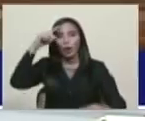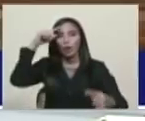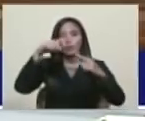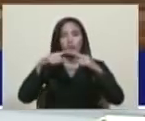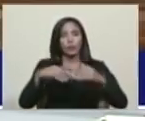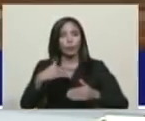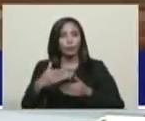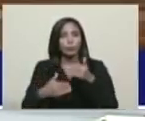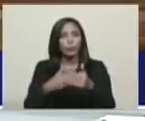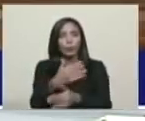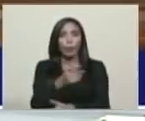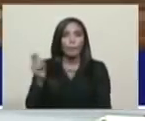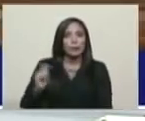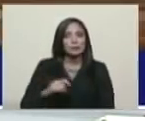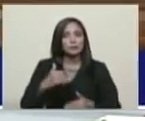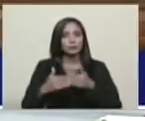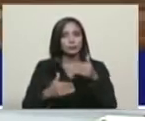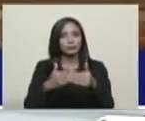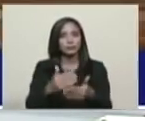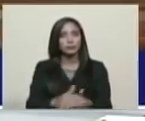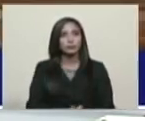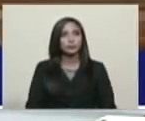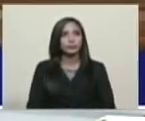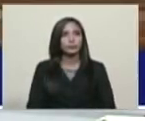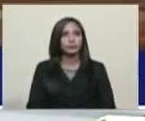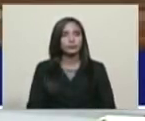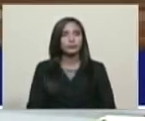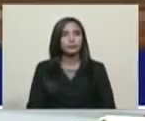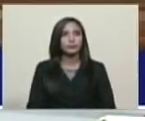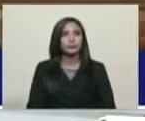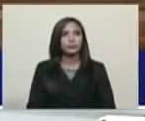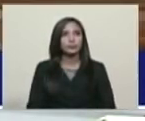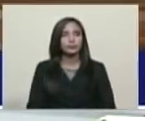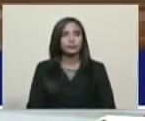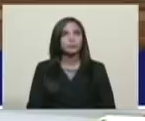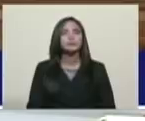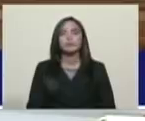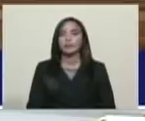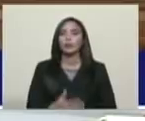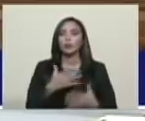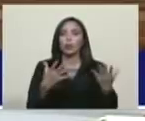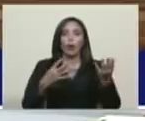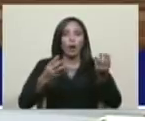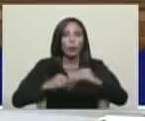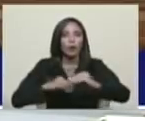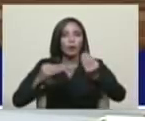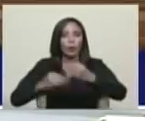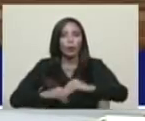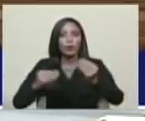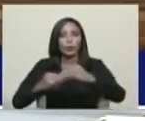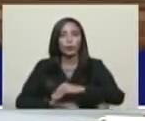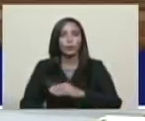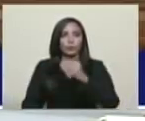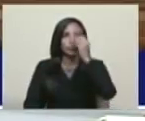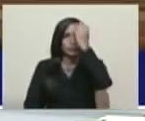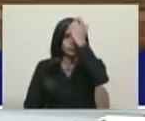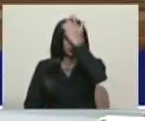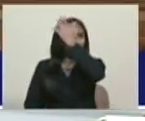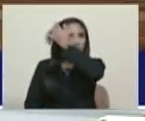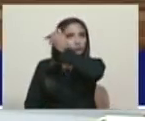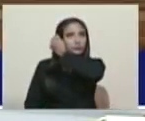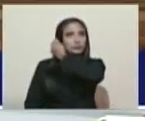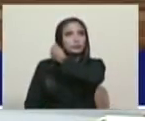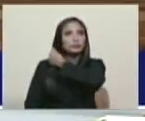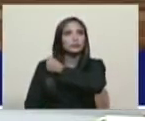avance. Continuemos a paso firme, articulando las alianzas. Fíjense ustedes,